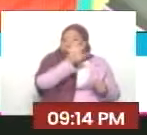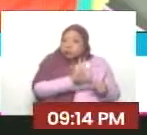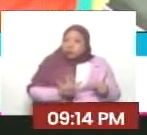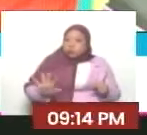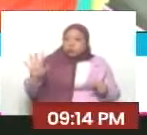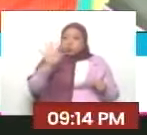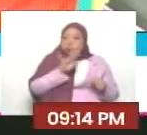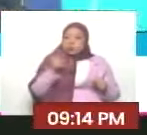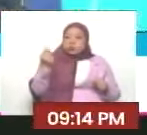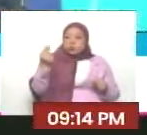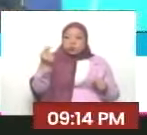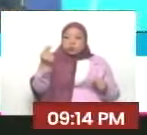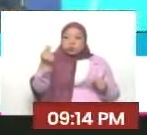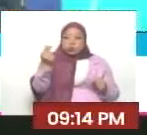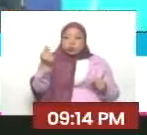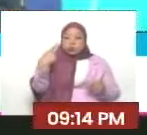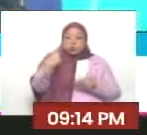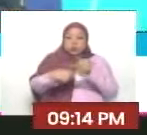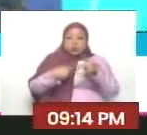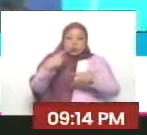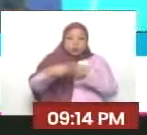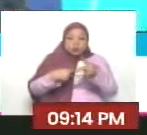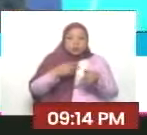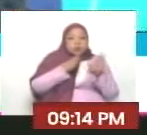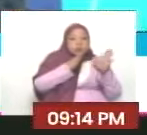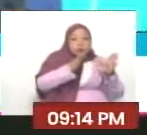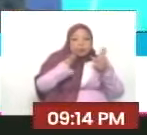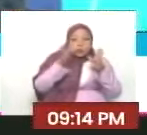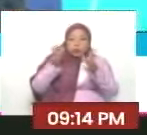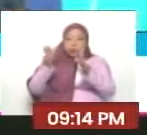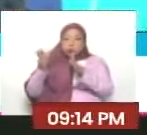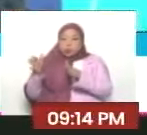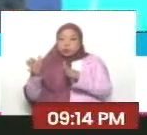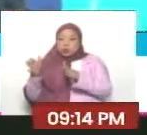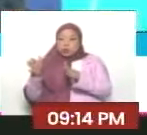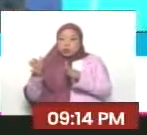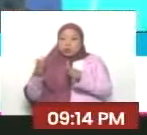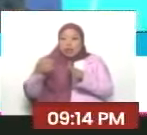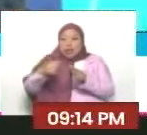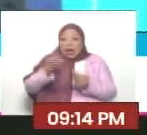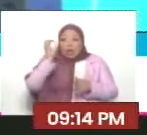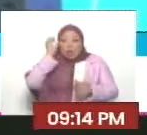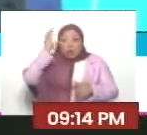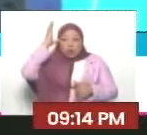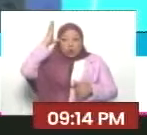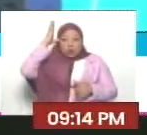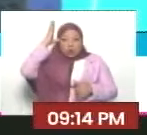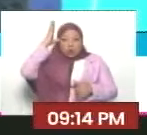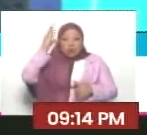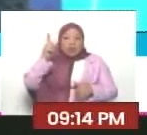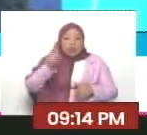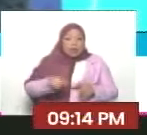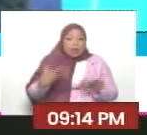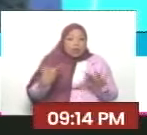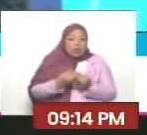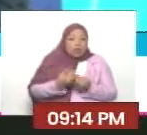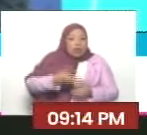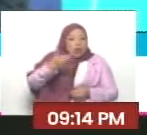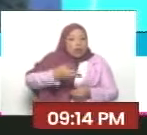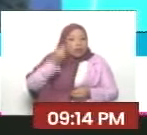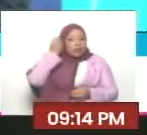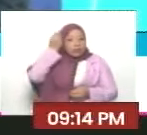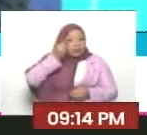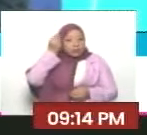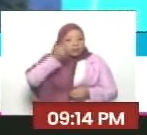económico del territorio, de capacidades, de productores organizados, de conocimiento, de la belleza del pensamiento. Y lo primero